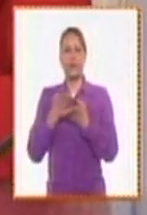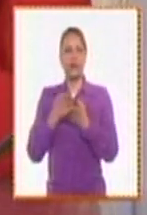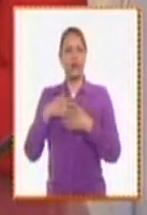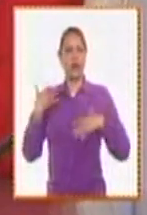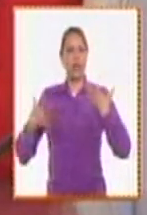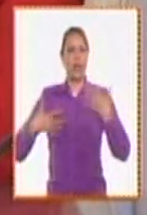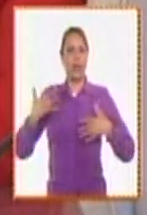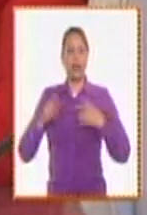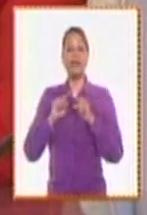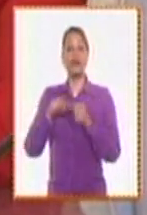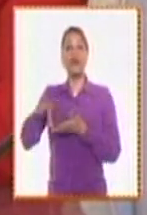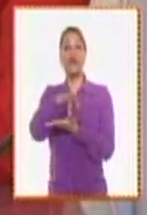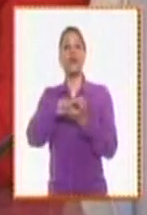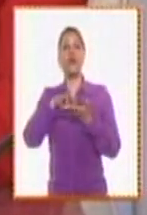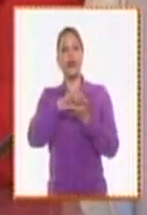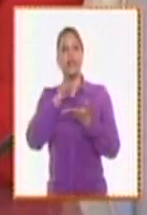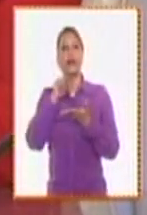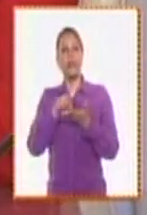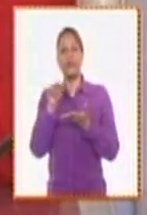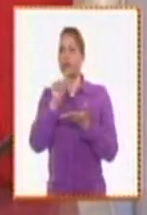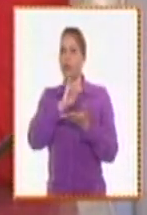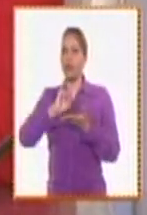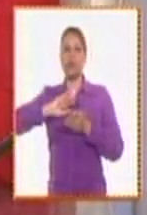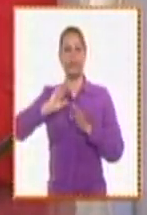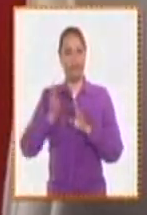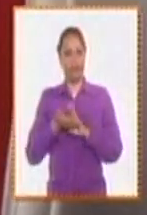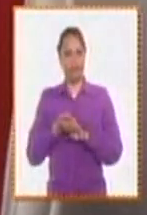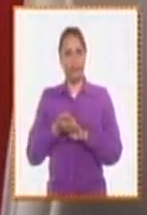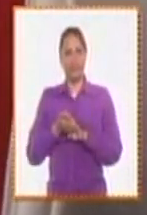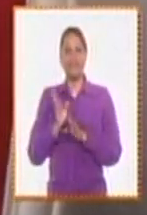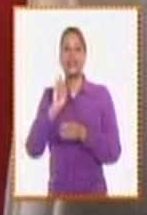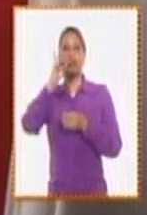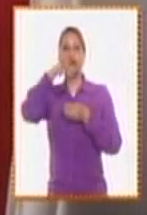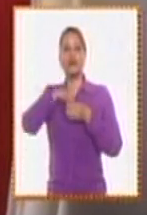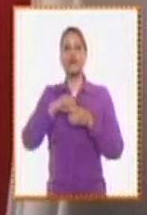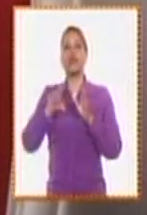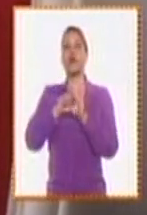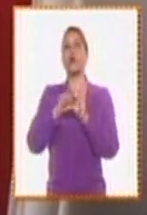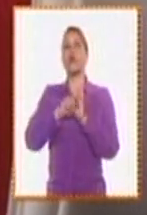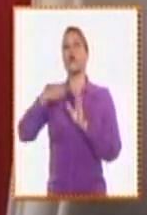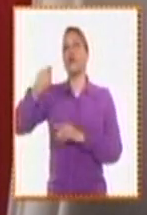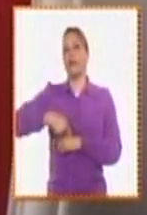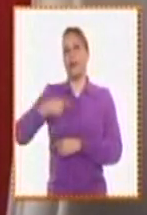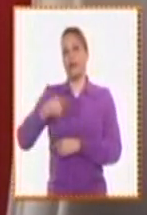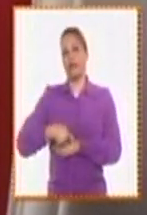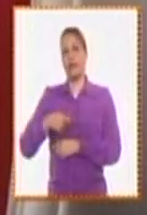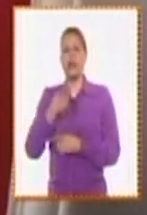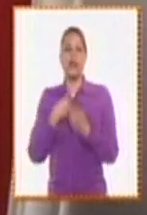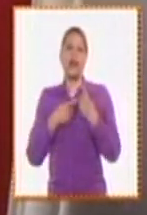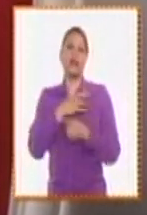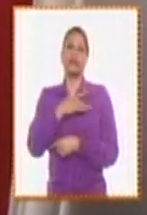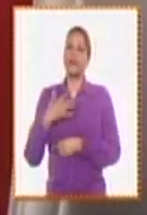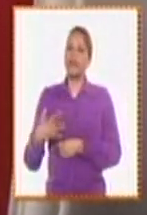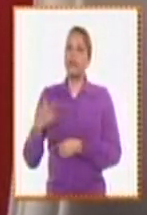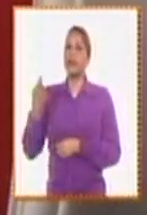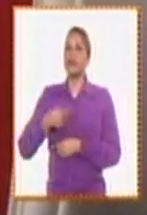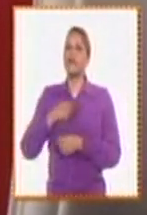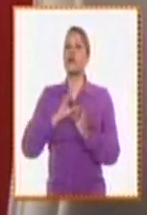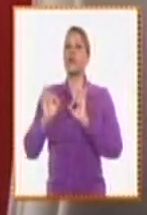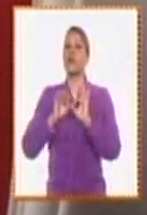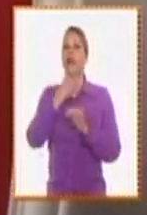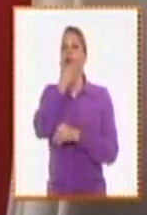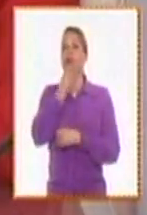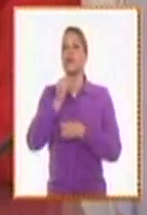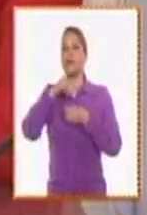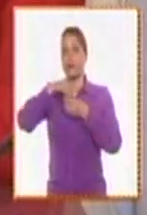recreativas. Esto es una conducta que se introduce ahora en el Código Penal, porque es una cosa muy sensible, hay que proteger a la juventud en nuestro